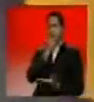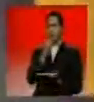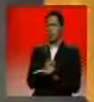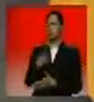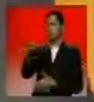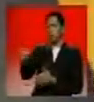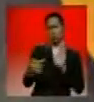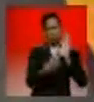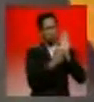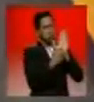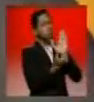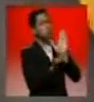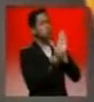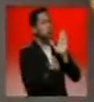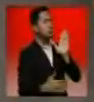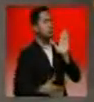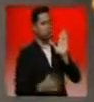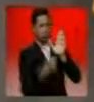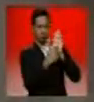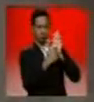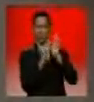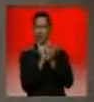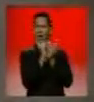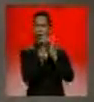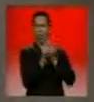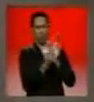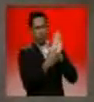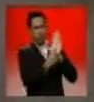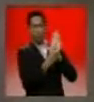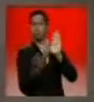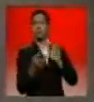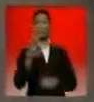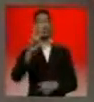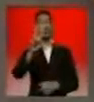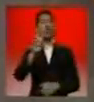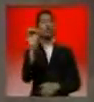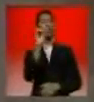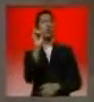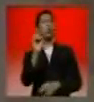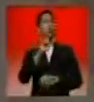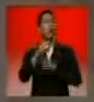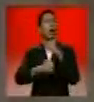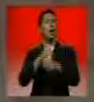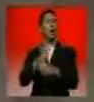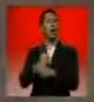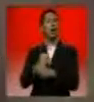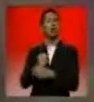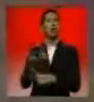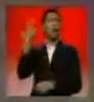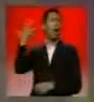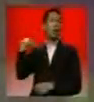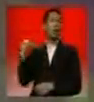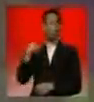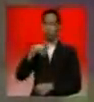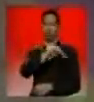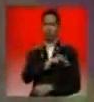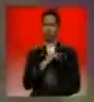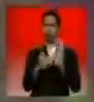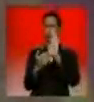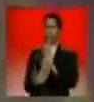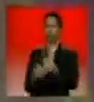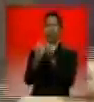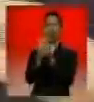señala, de que esta modificación es del 2 de octubre, ¿de cuándo? Cuando demostramos que no hemos hecho ninguna modificación y que